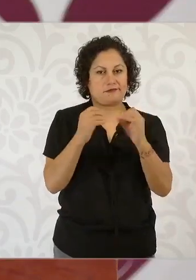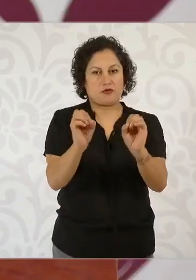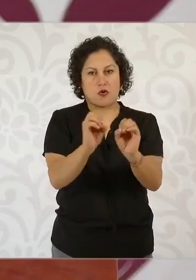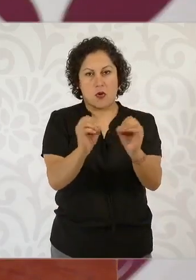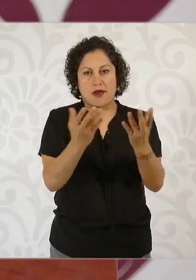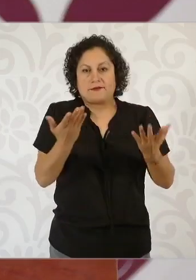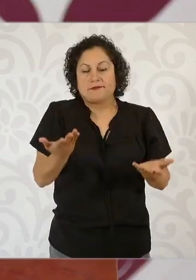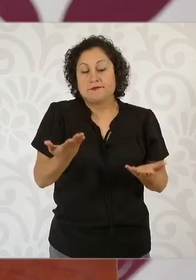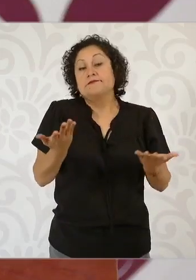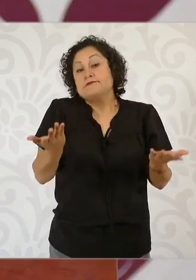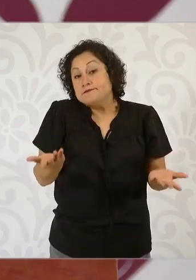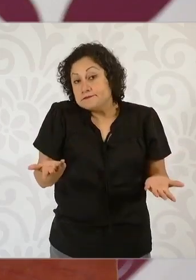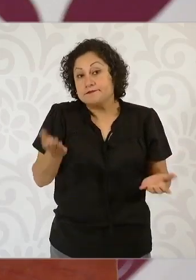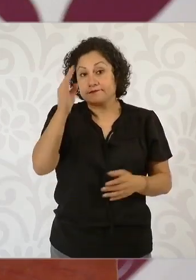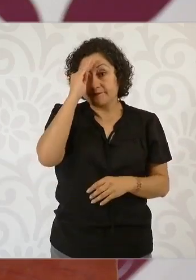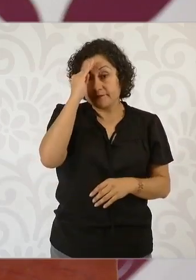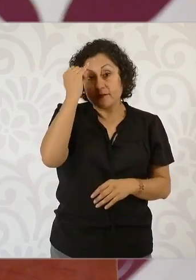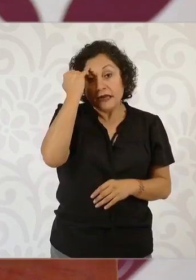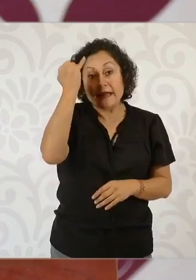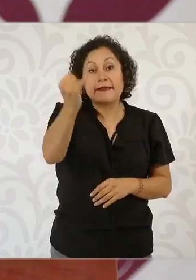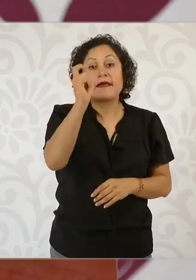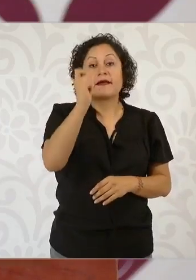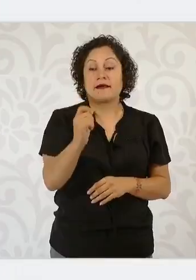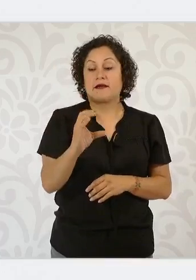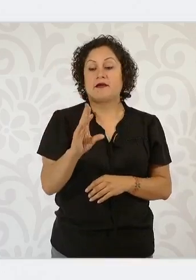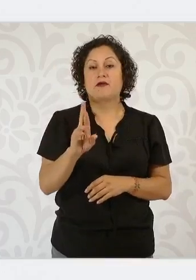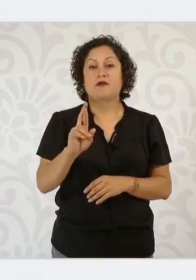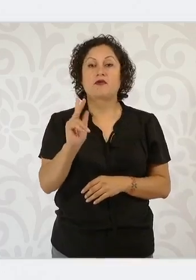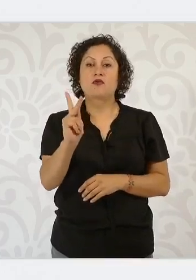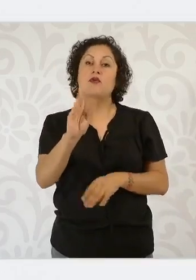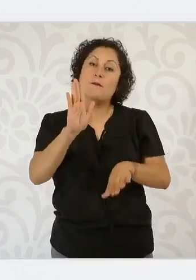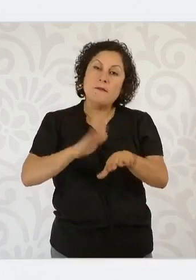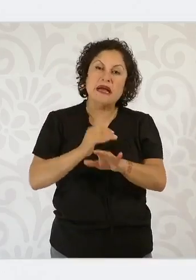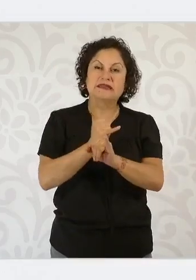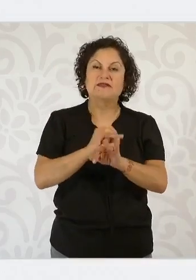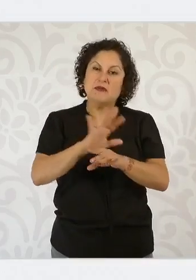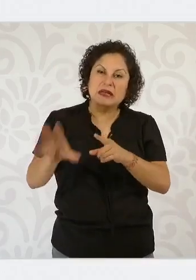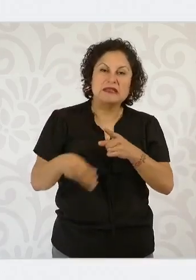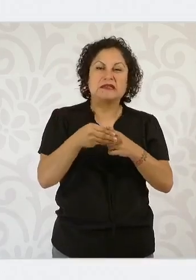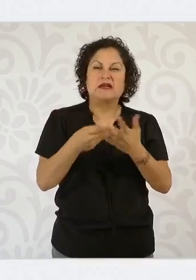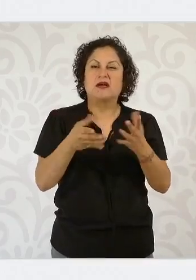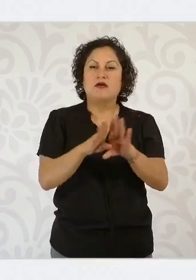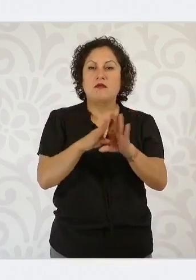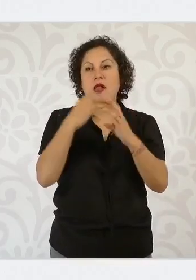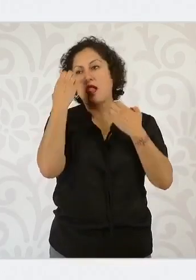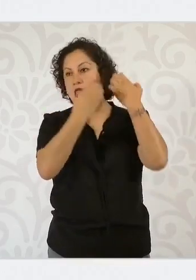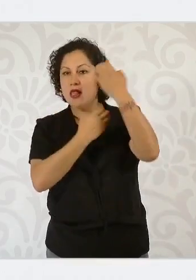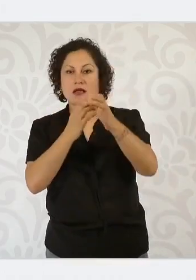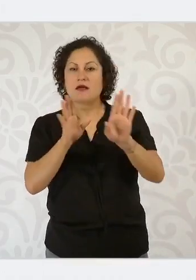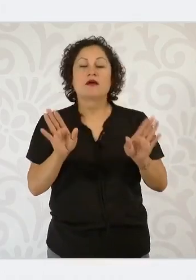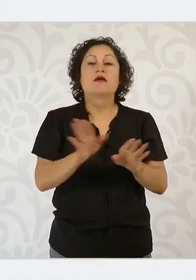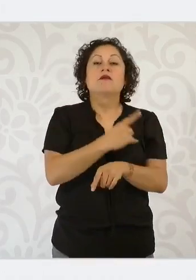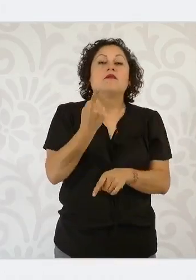idea es que el CURP pueda ir teniendo poco a poco pues más información, sin necesidad de hacer muchas más cosas, ¿no? Porque también van a decir, no, ahora